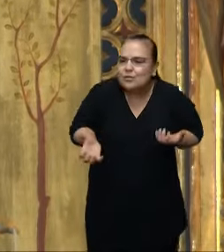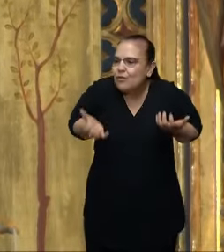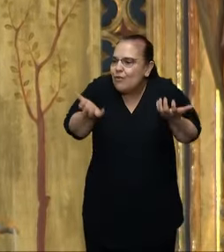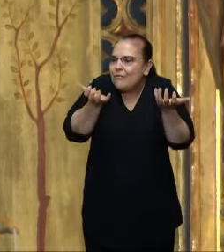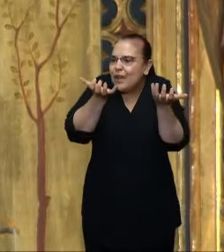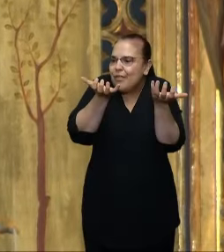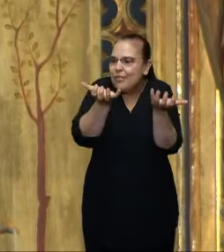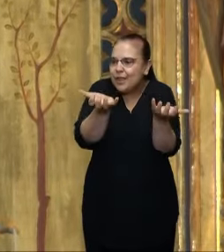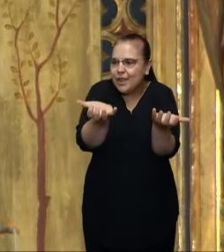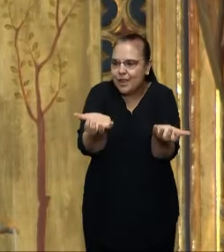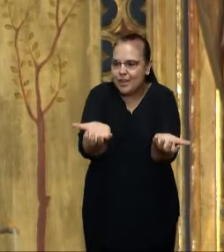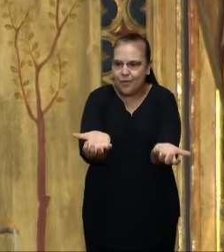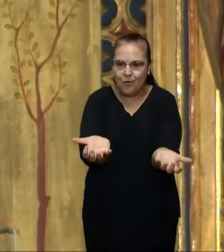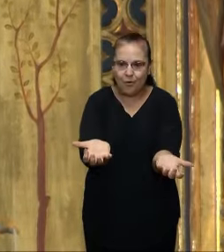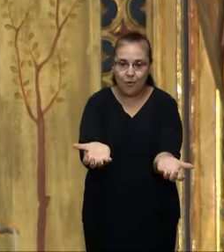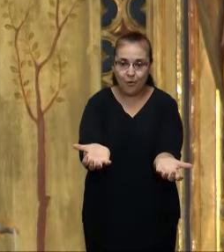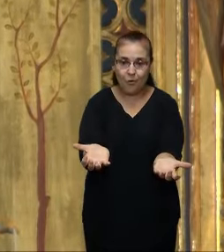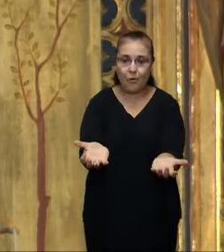todos